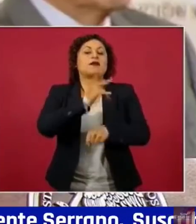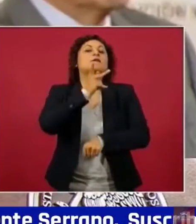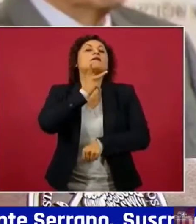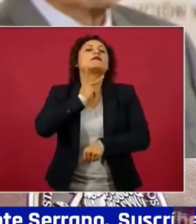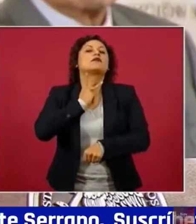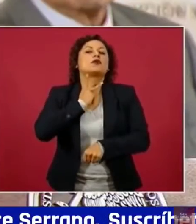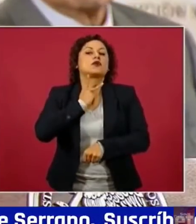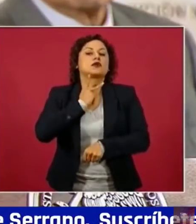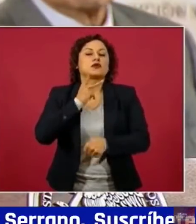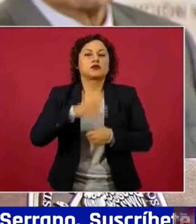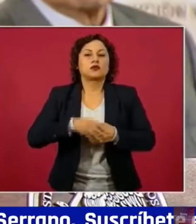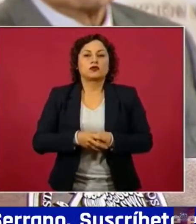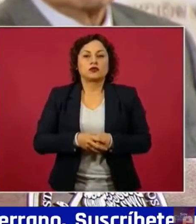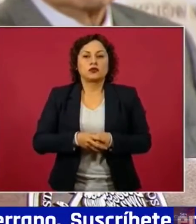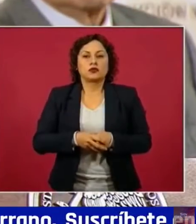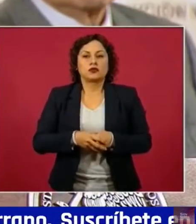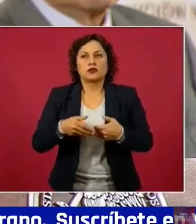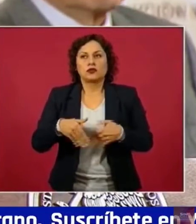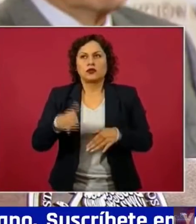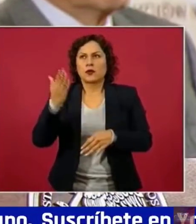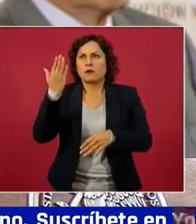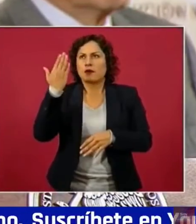allá por